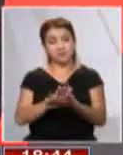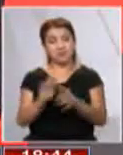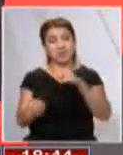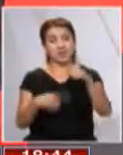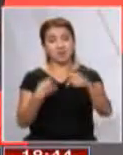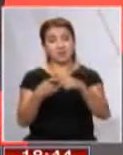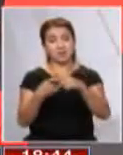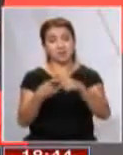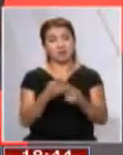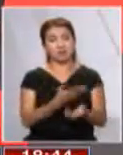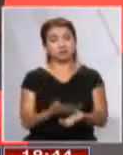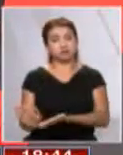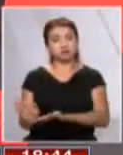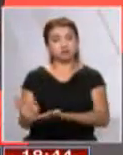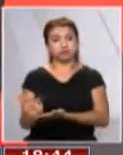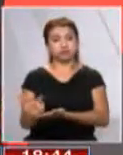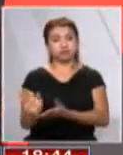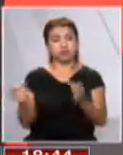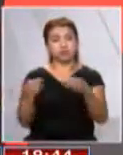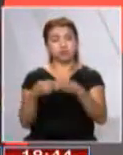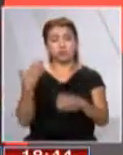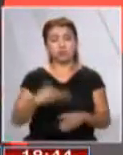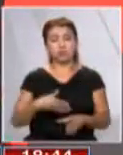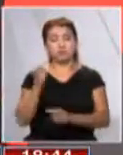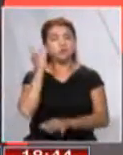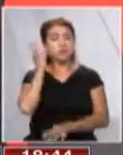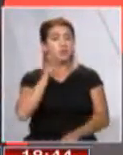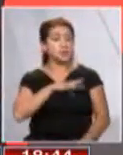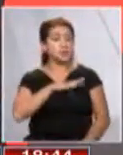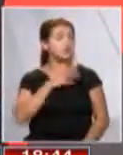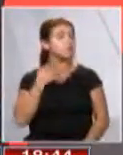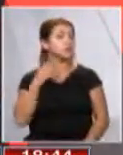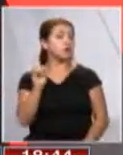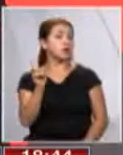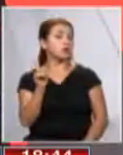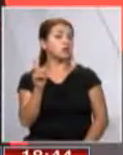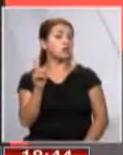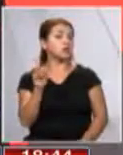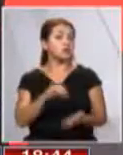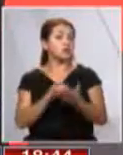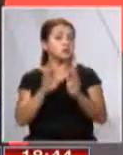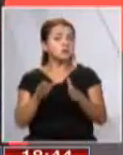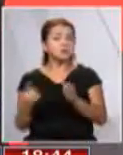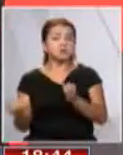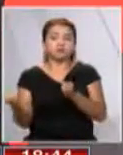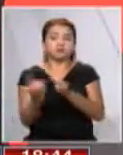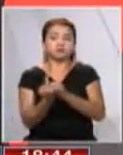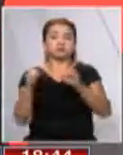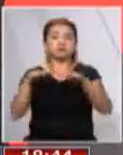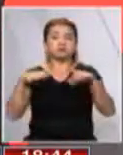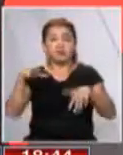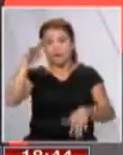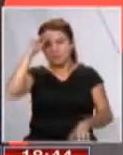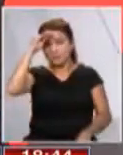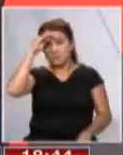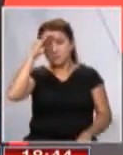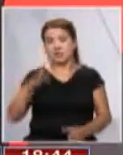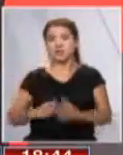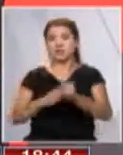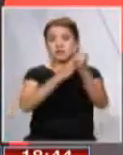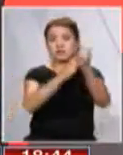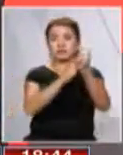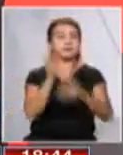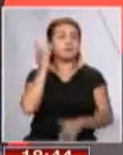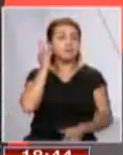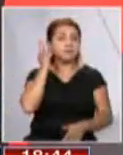dejar excluido a una parte importante de las mujeres de chile por qué no poner en ese seminario por ejemplo experiencia de liderazgo de mujeres